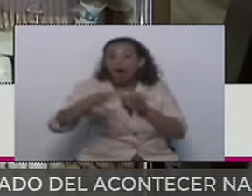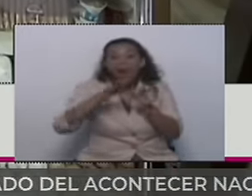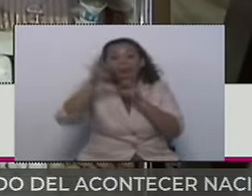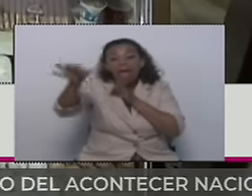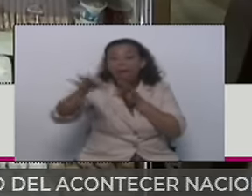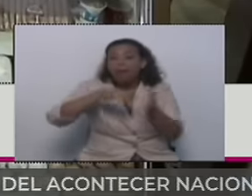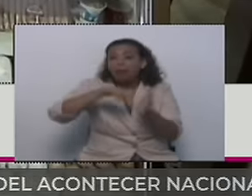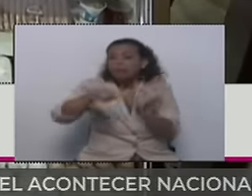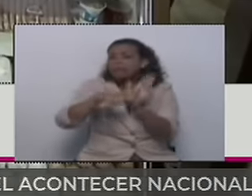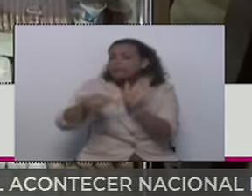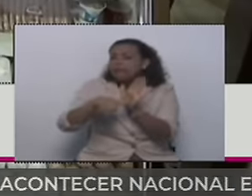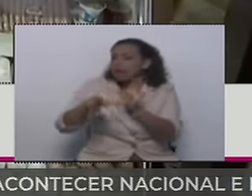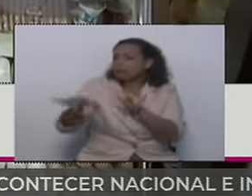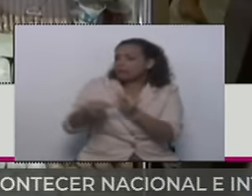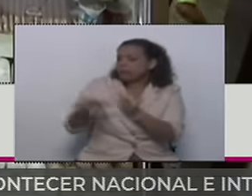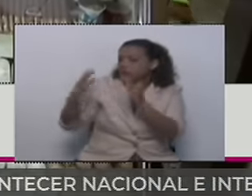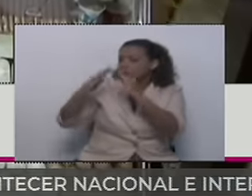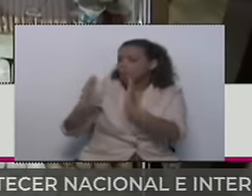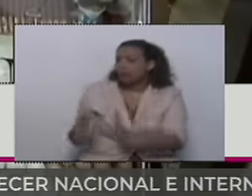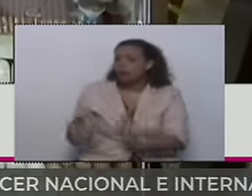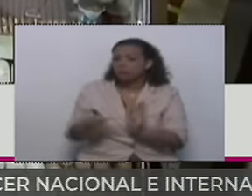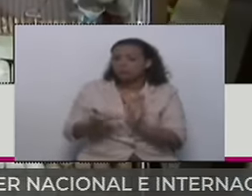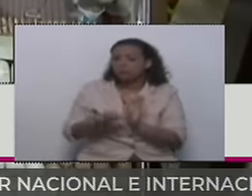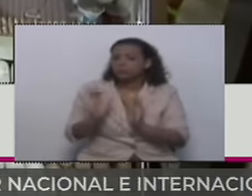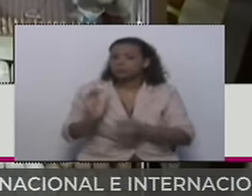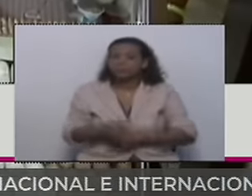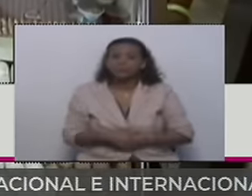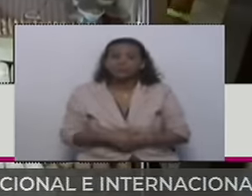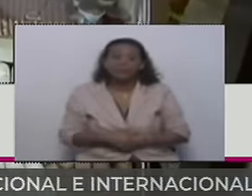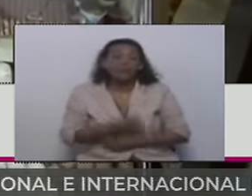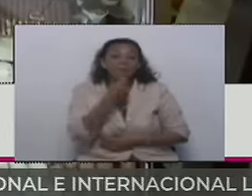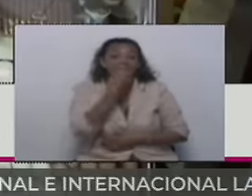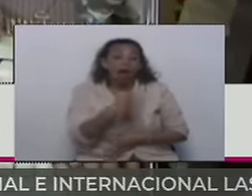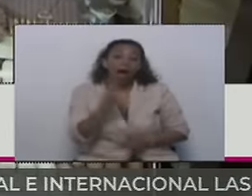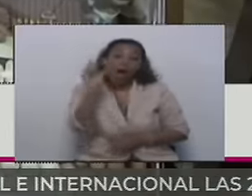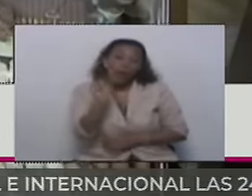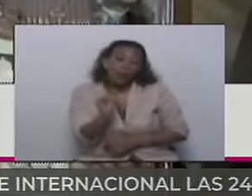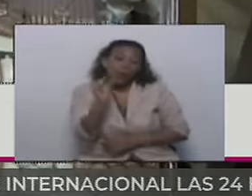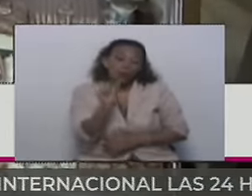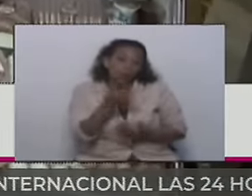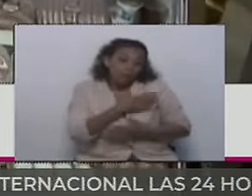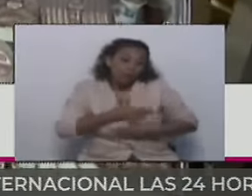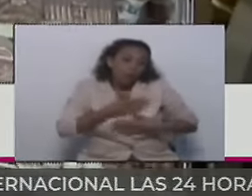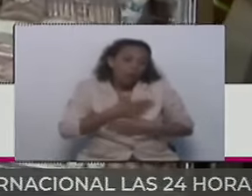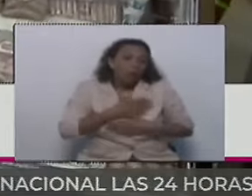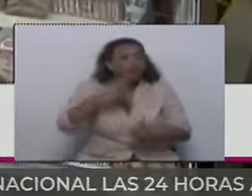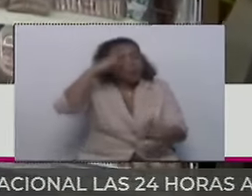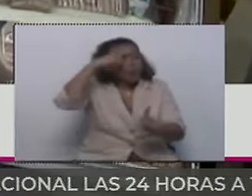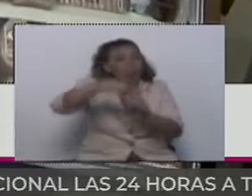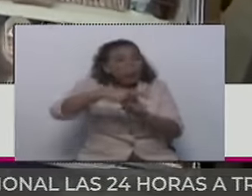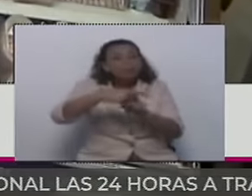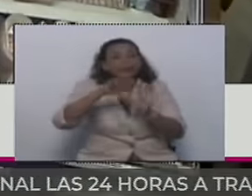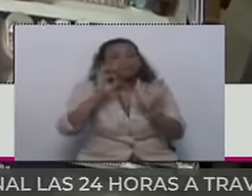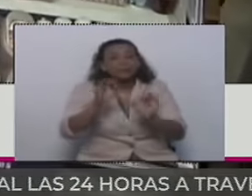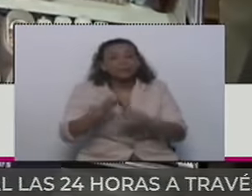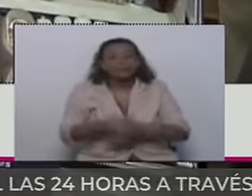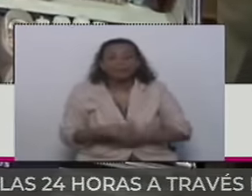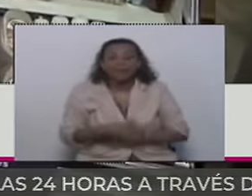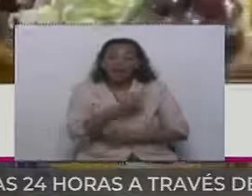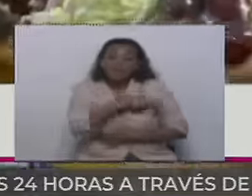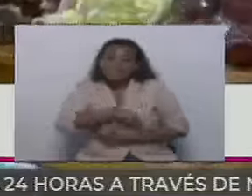lejos, obtienen el producto ahí mismo, más cerca. Correcto. A mejor costo. Claro, que es el objetivo. El vértice 6 de la gran